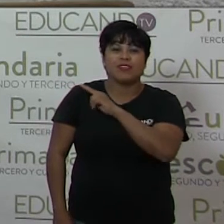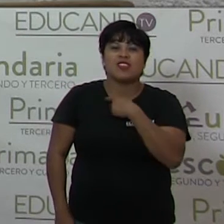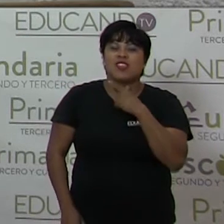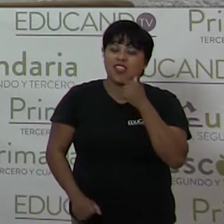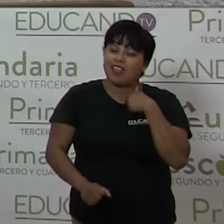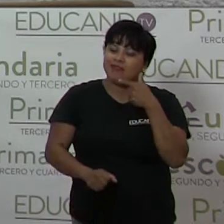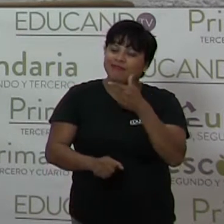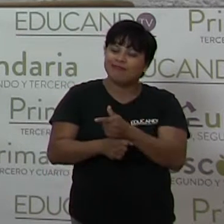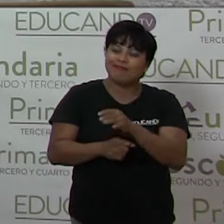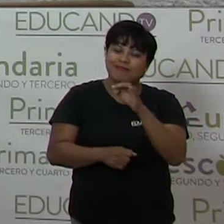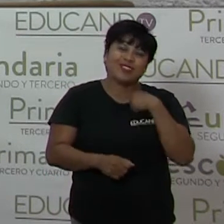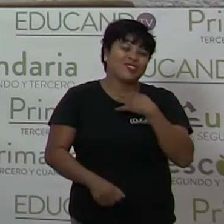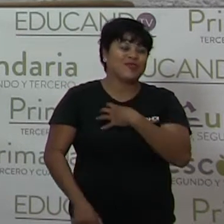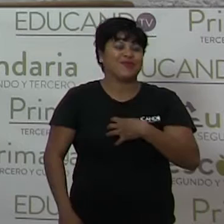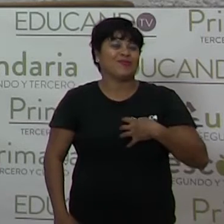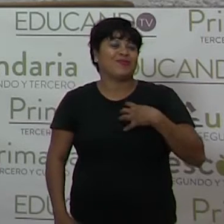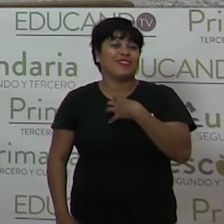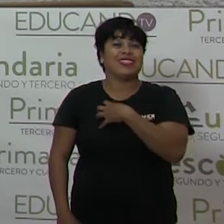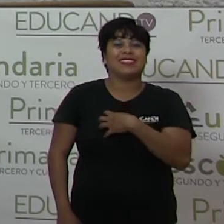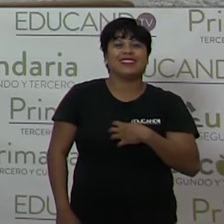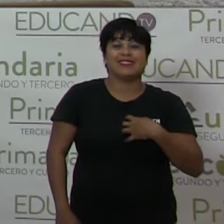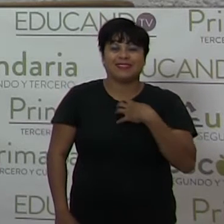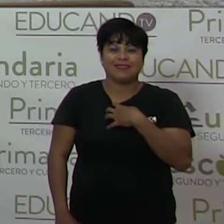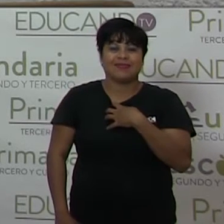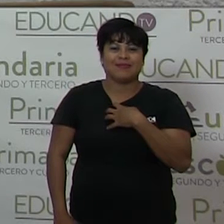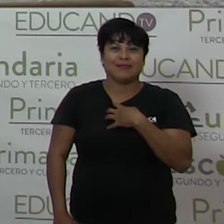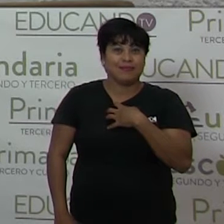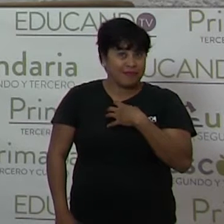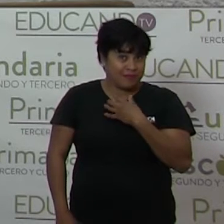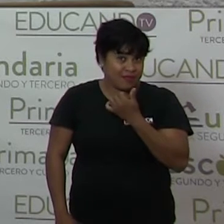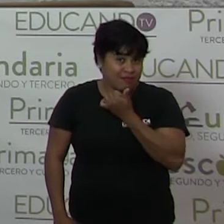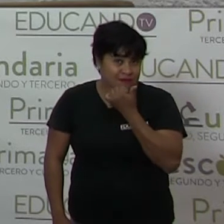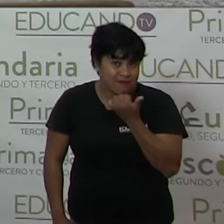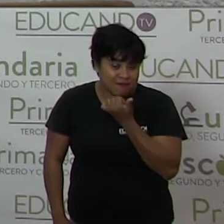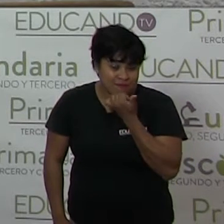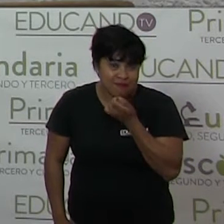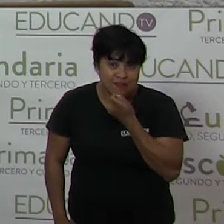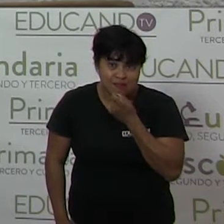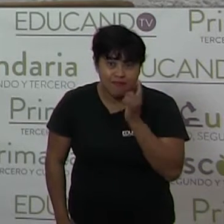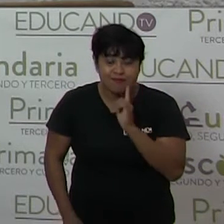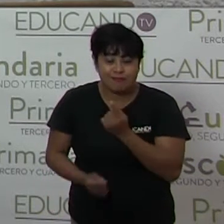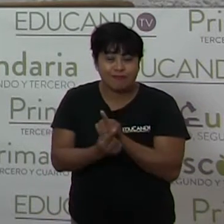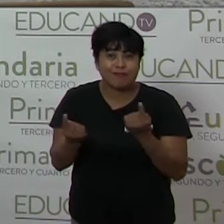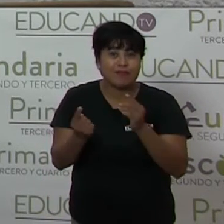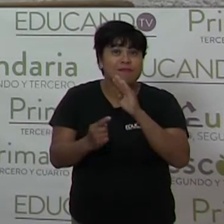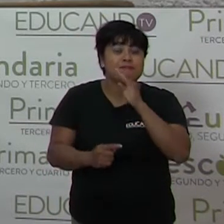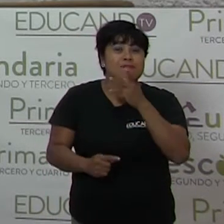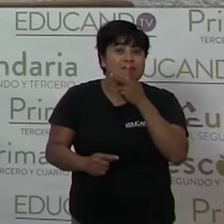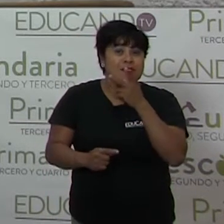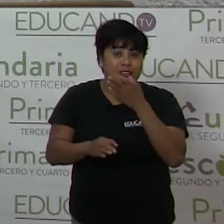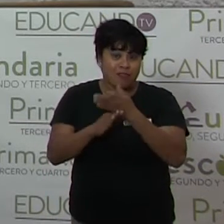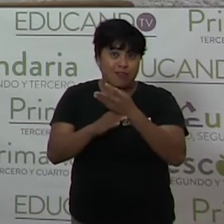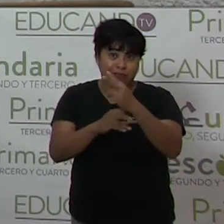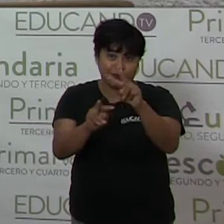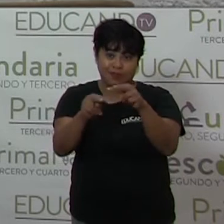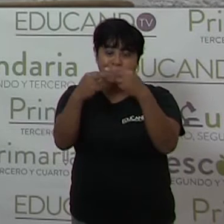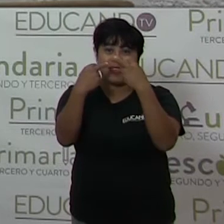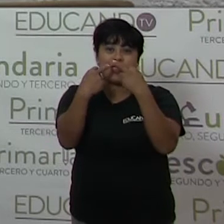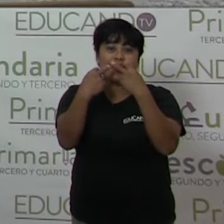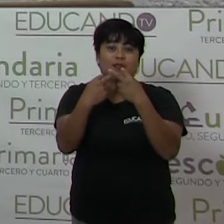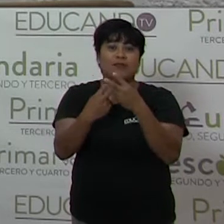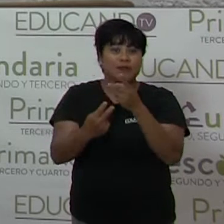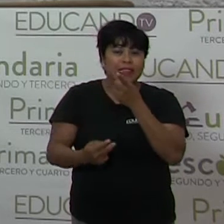y yo bien contenta no haber querido alumno querida alumna mamá papá que nos están